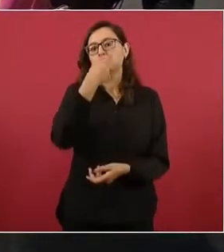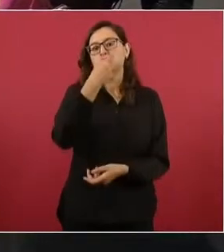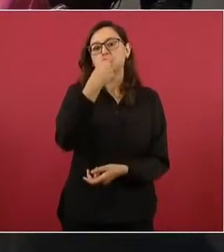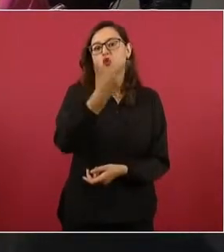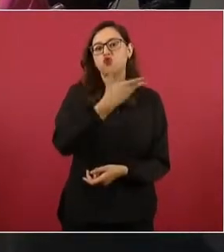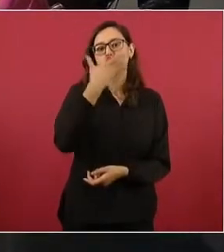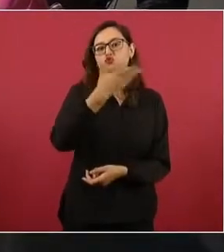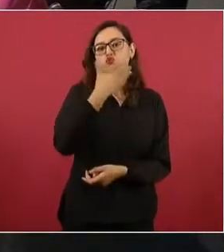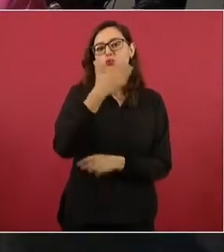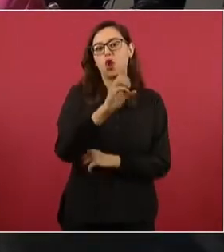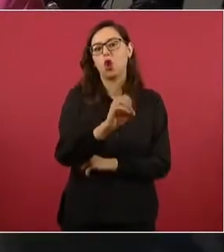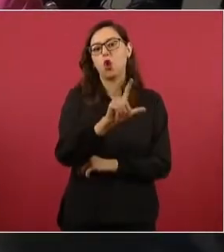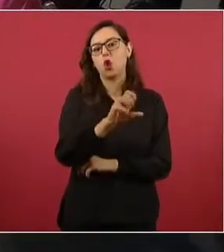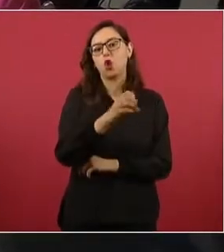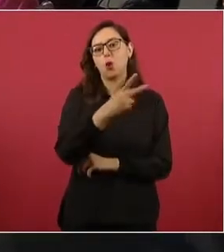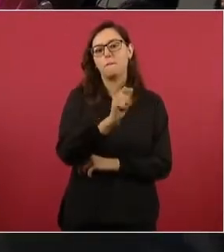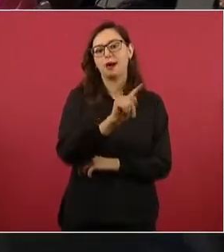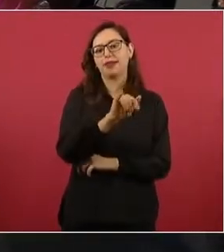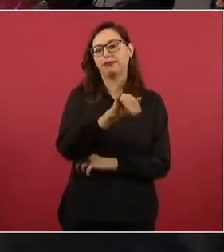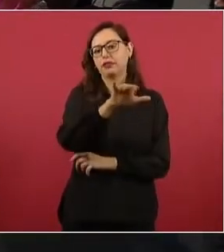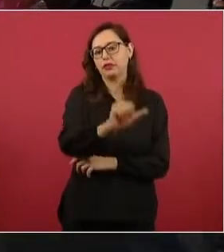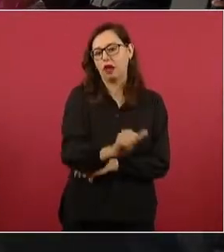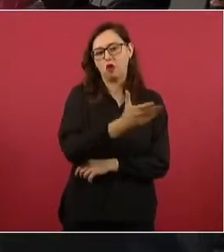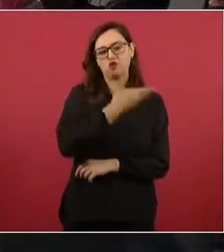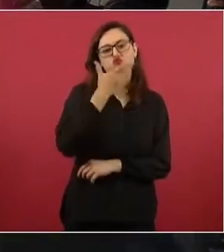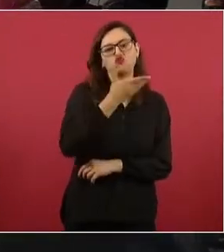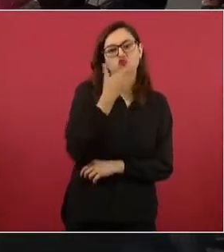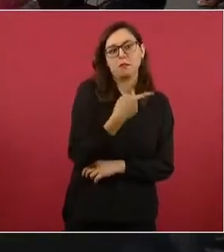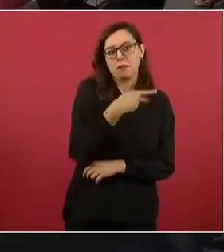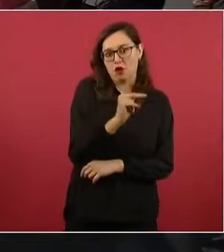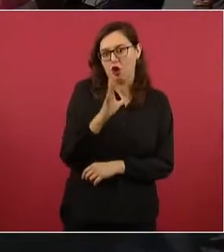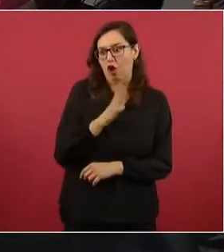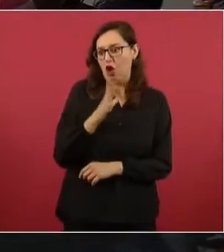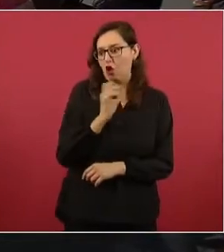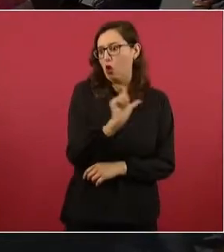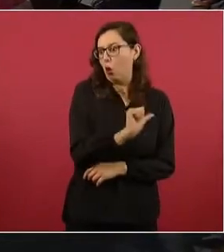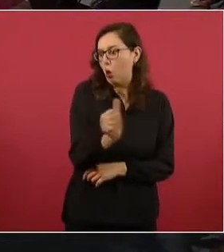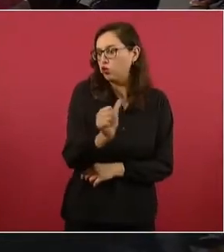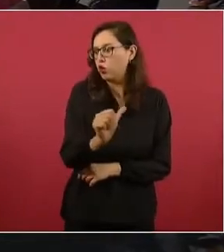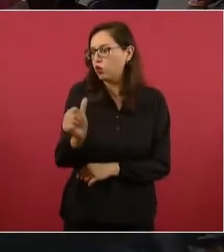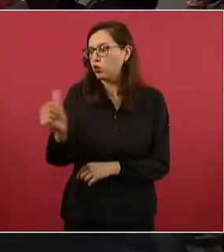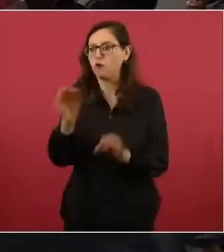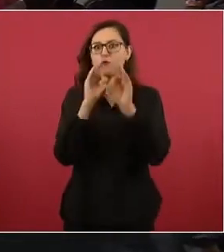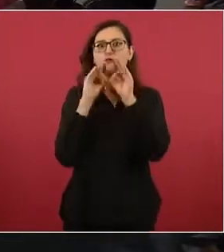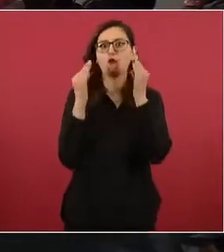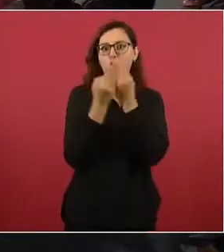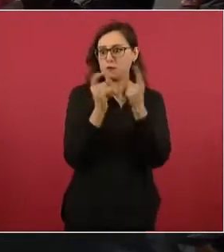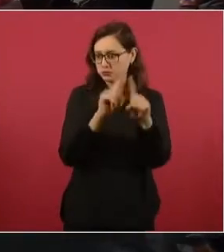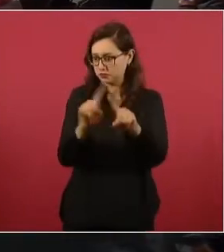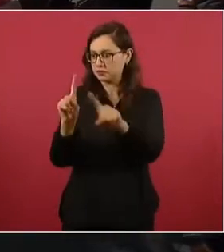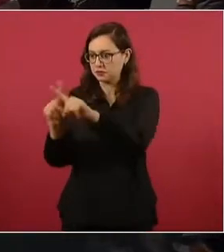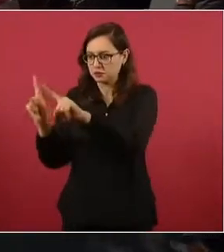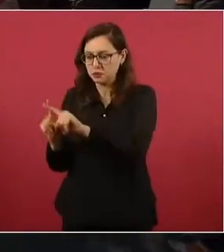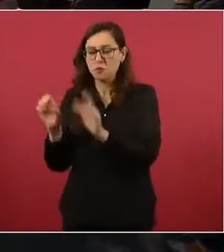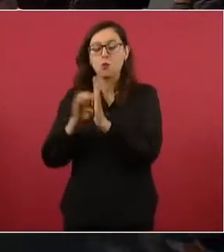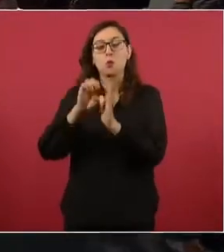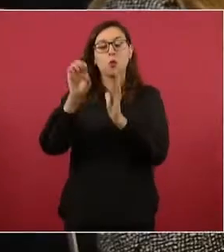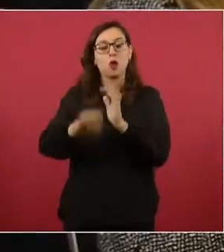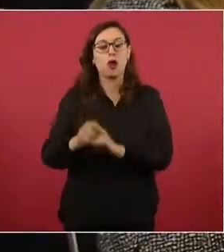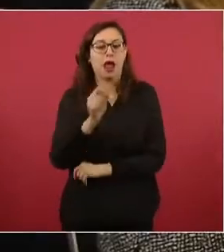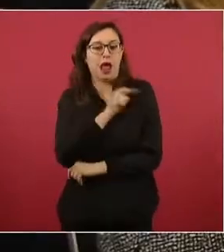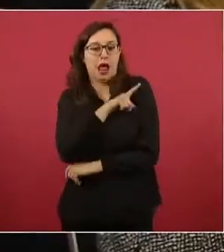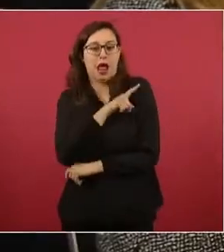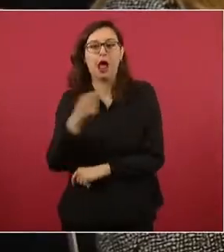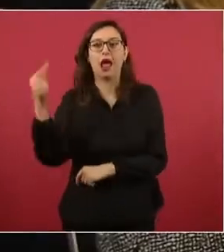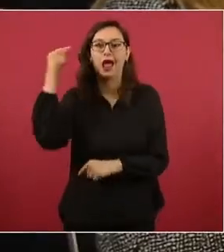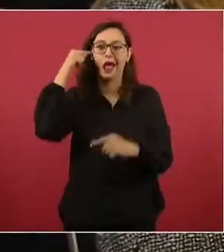se tiene también otras disciplinas médicas que han probado su pertinencia, como la acupuntura, la herbolaria